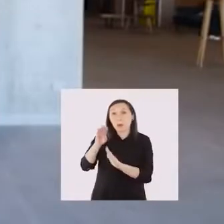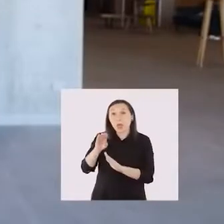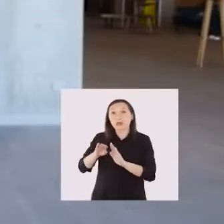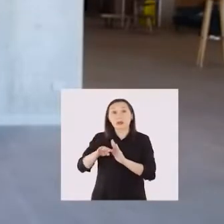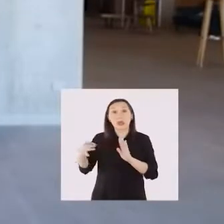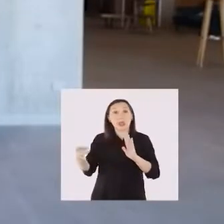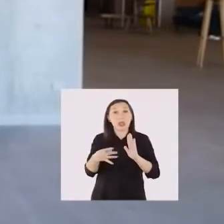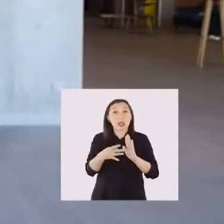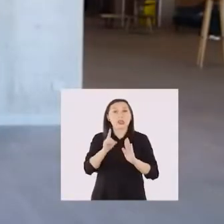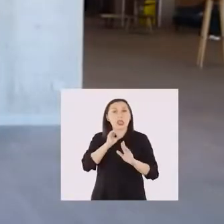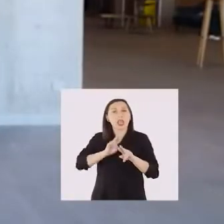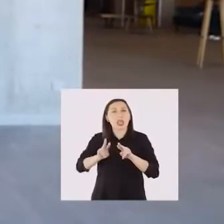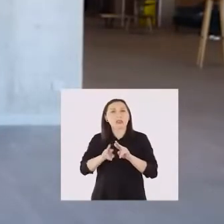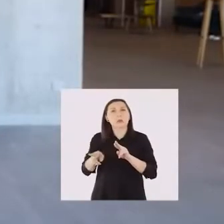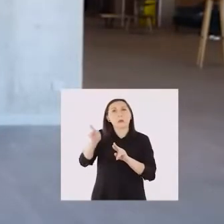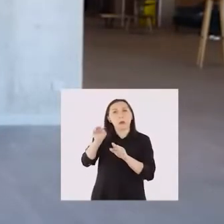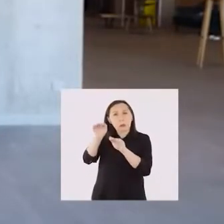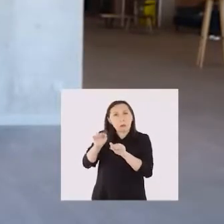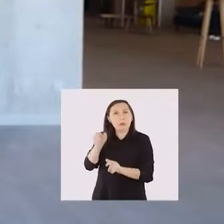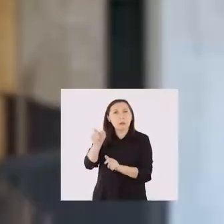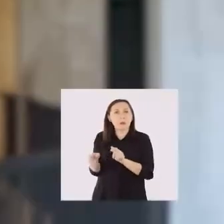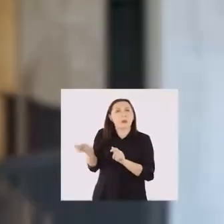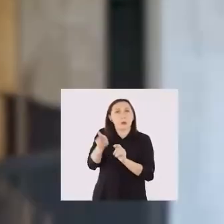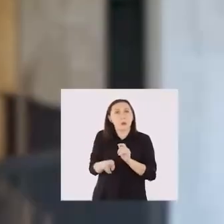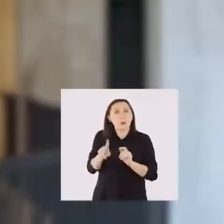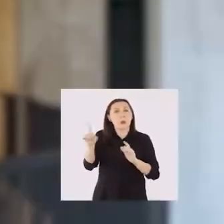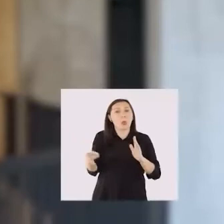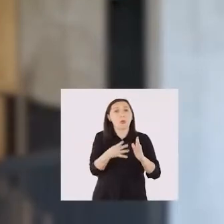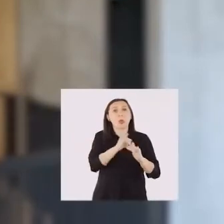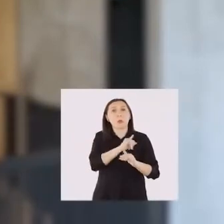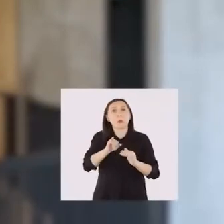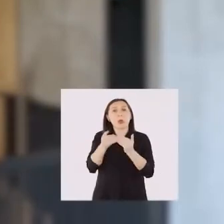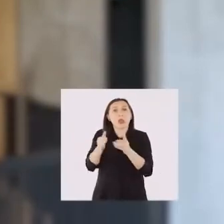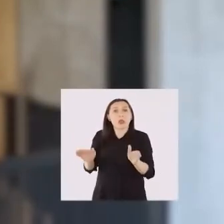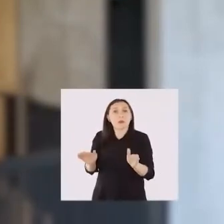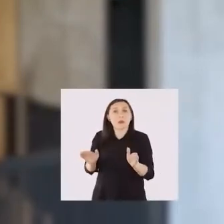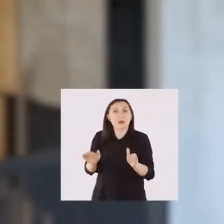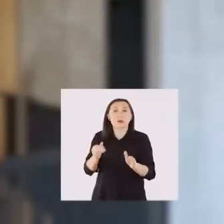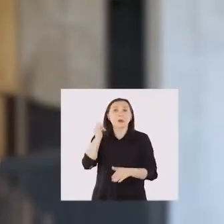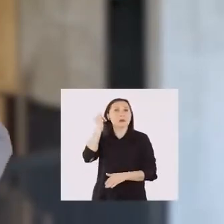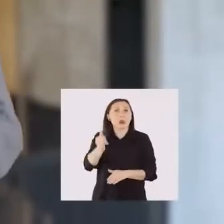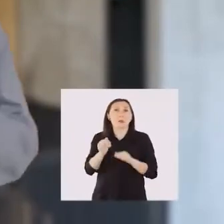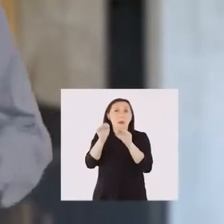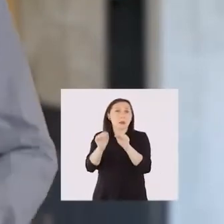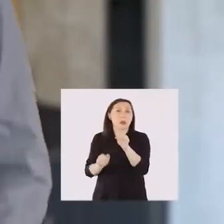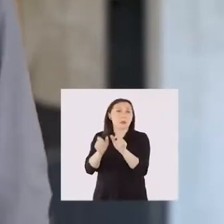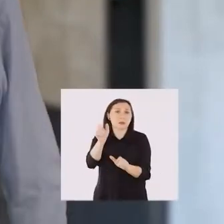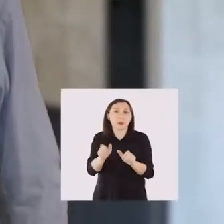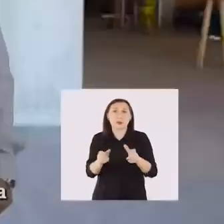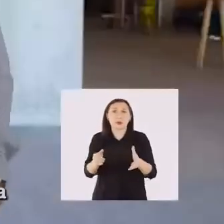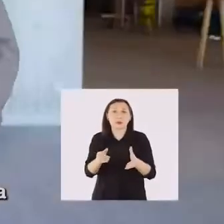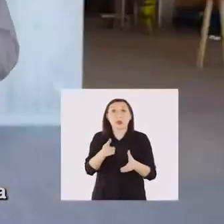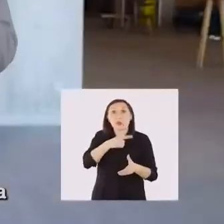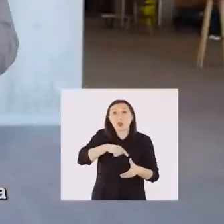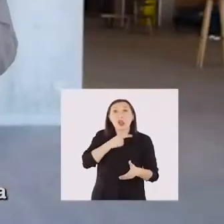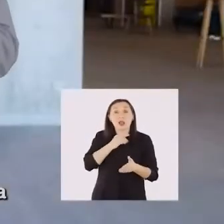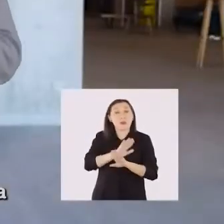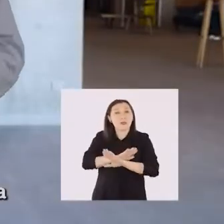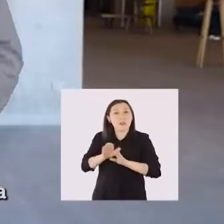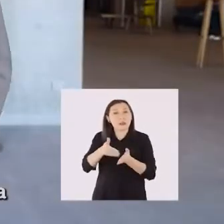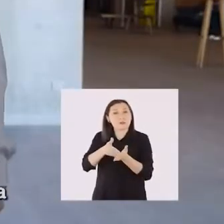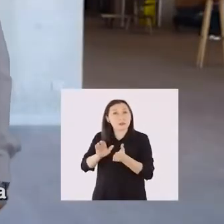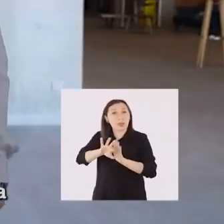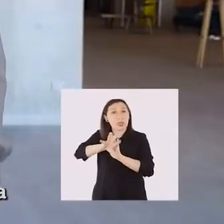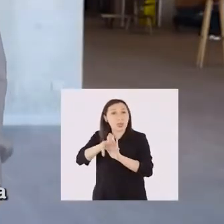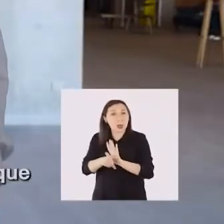La mayoría de los delitos los cometen los reincidentes. Cometen un delito y quedan libres. Son siempre los mismos. Y si queremos